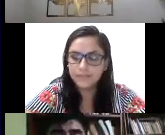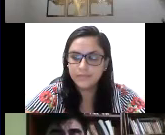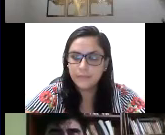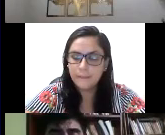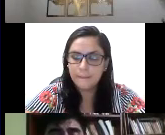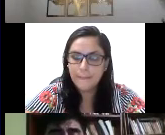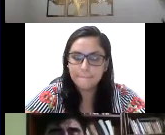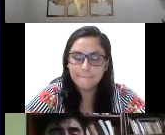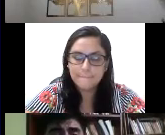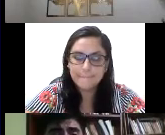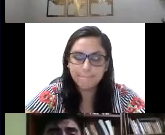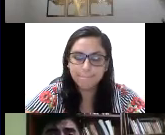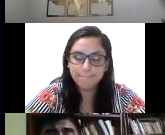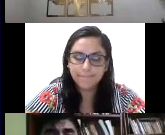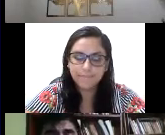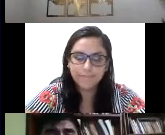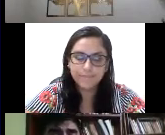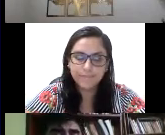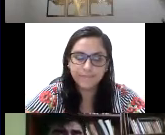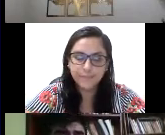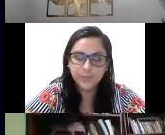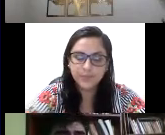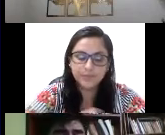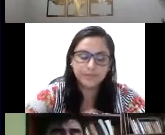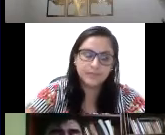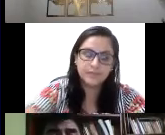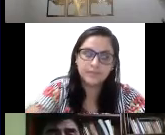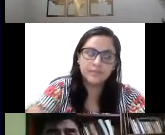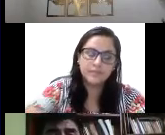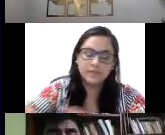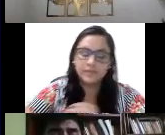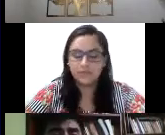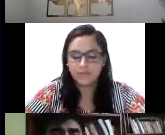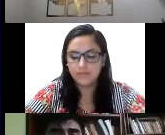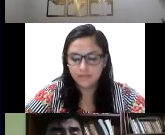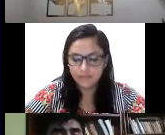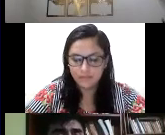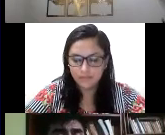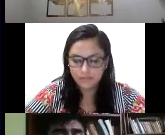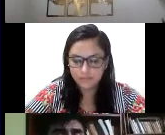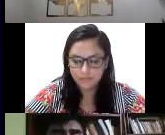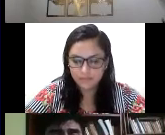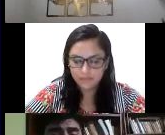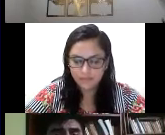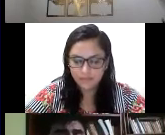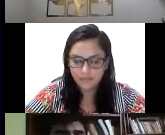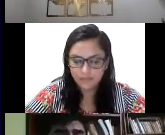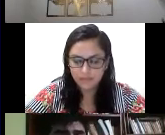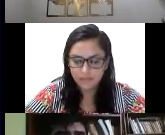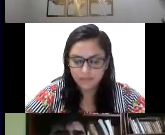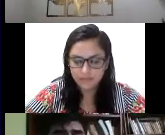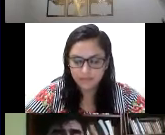multidisciplinario, pero sobre todo es importante también el trabajo familiar, el trabajo que el terapeuta va a inducir